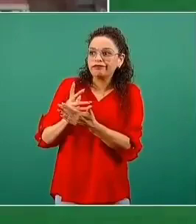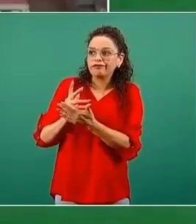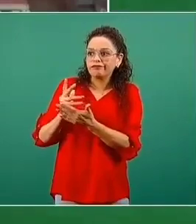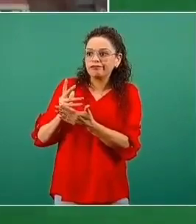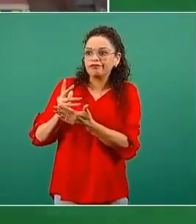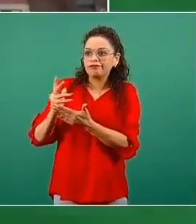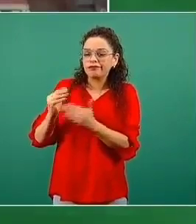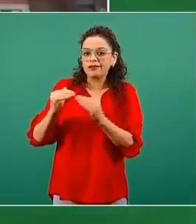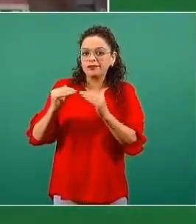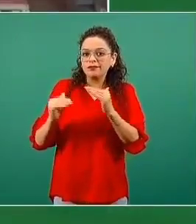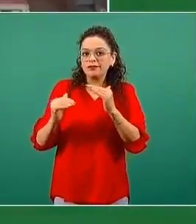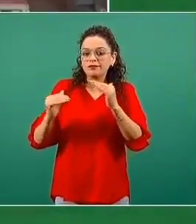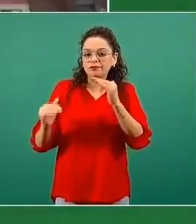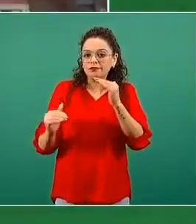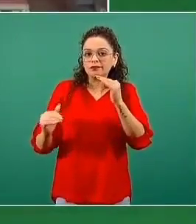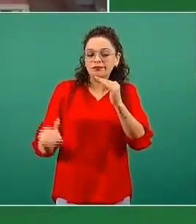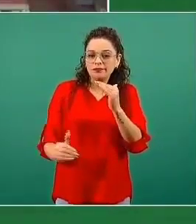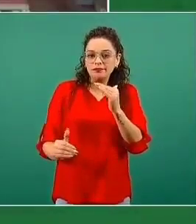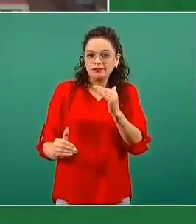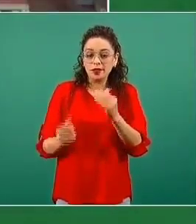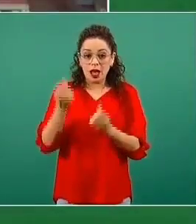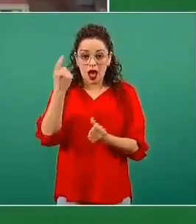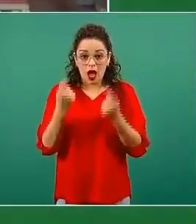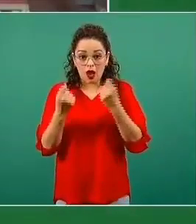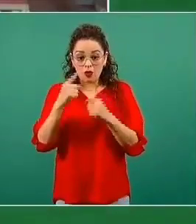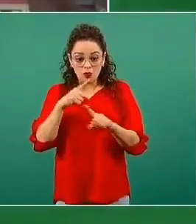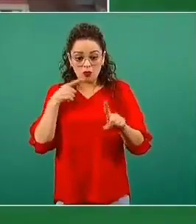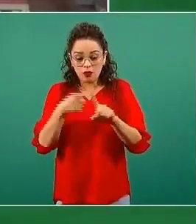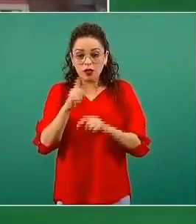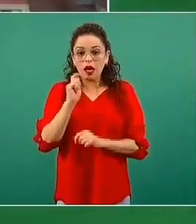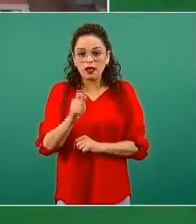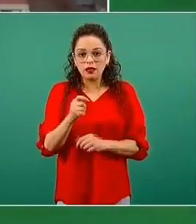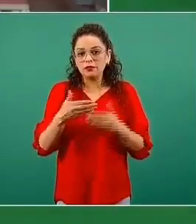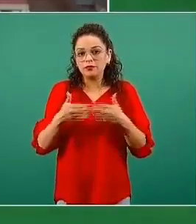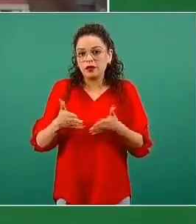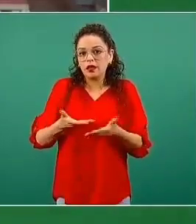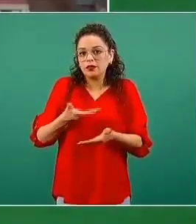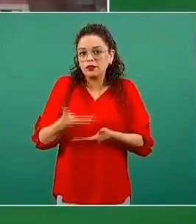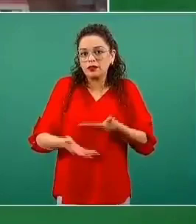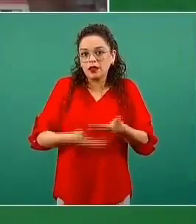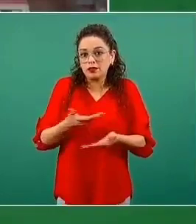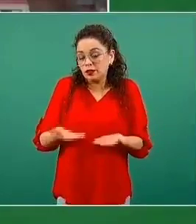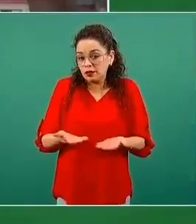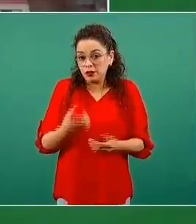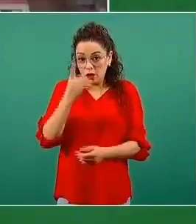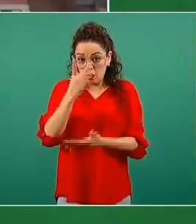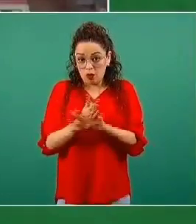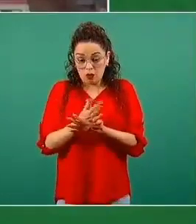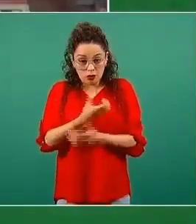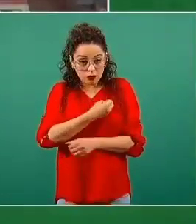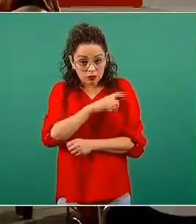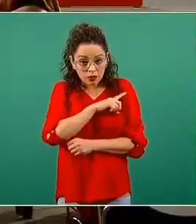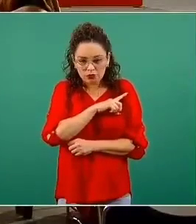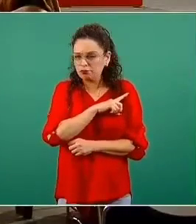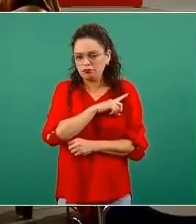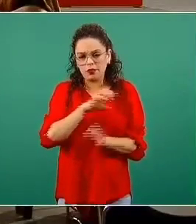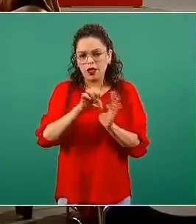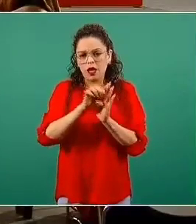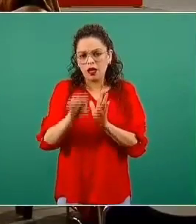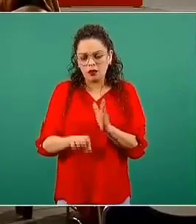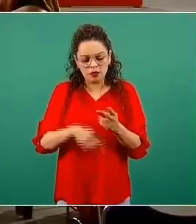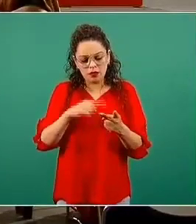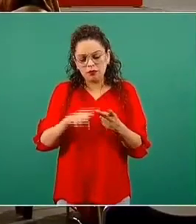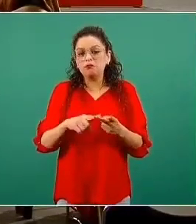¿no? Algunas tienen que ver con desigualdades en el acceso a servicios, no solo de salud, sino también, por ejemplo, servicios